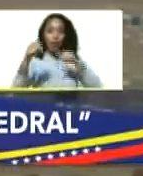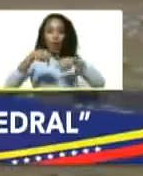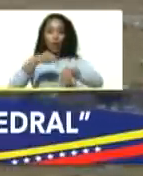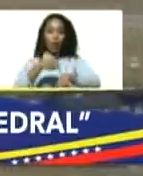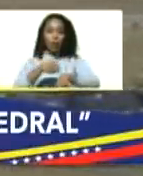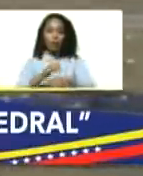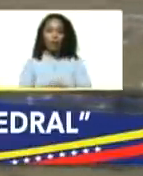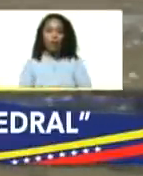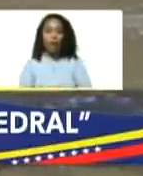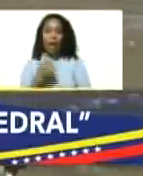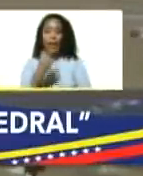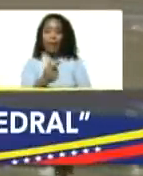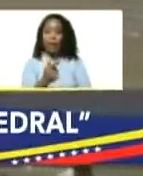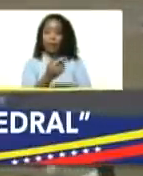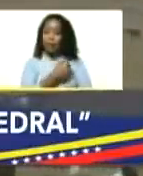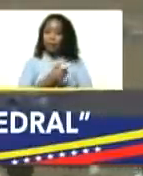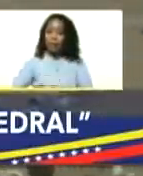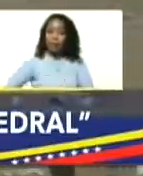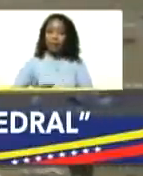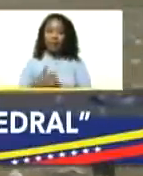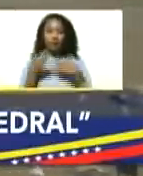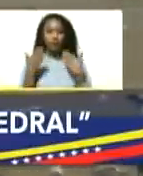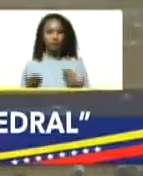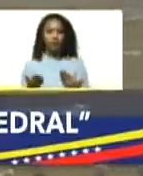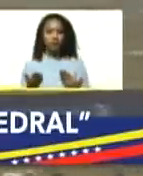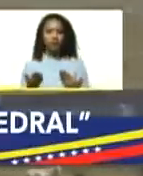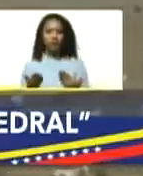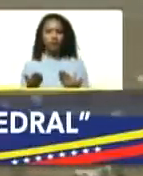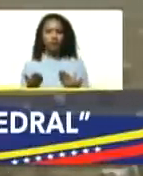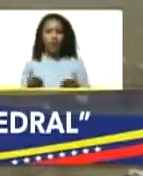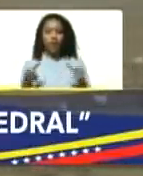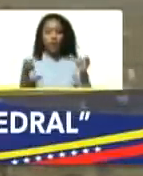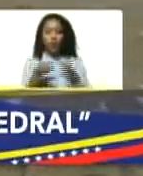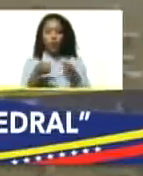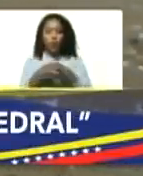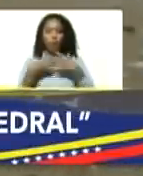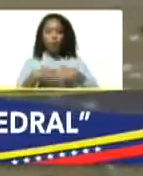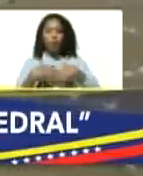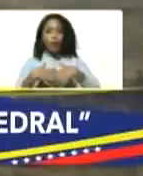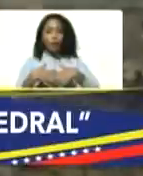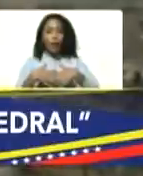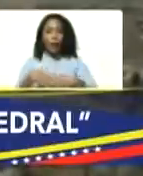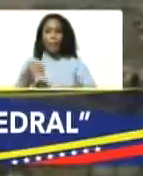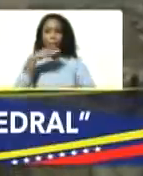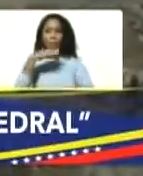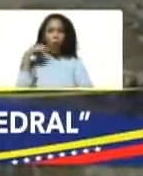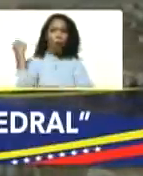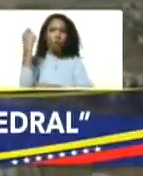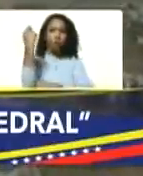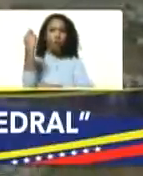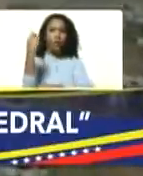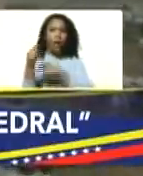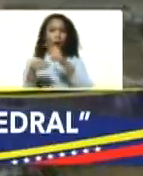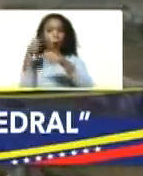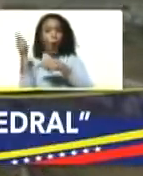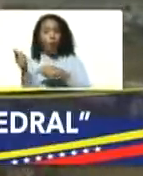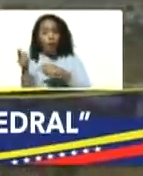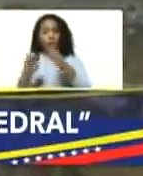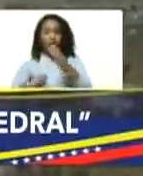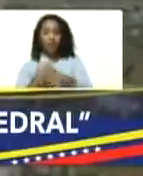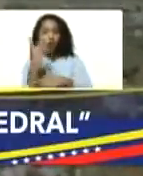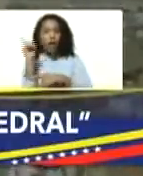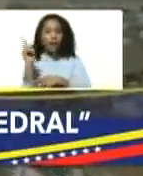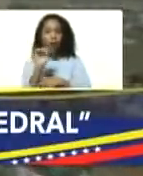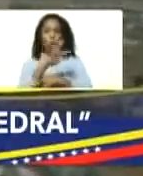hay que decir presidente que entre la corporación ganadera bravos de apure y agroflora estamos hablando de